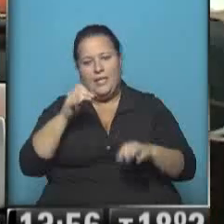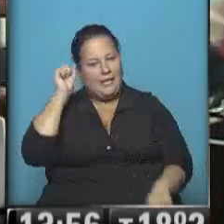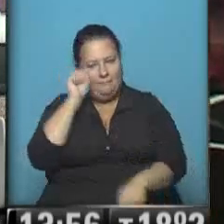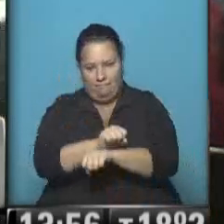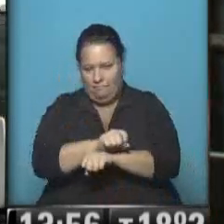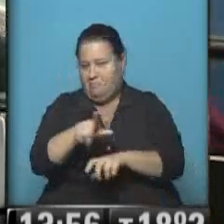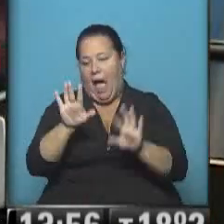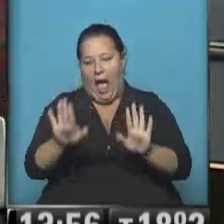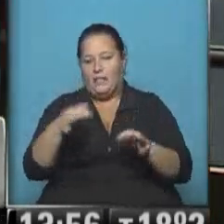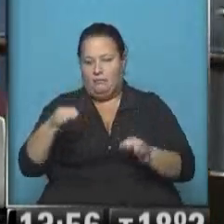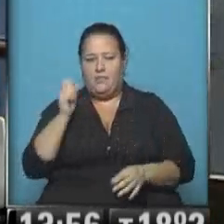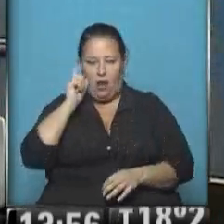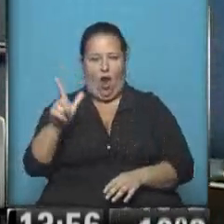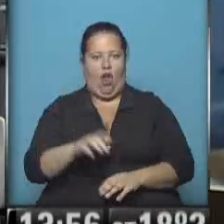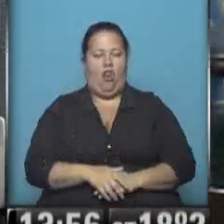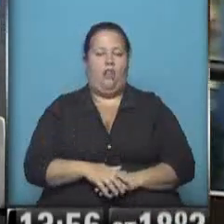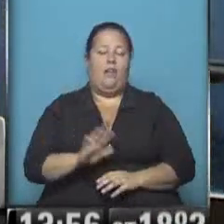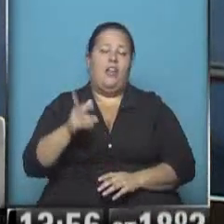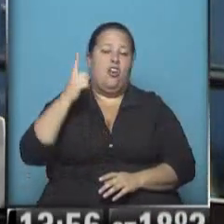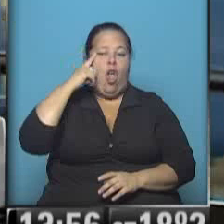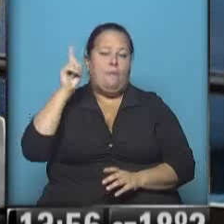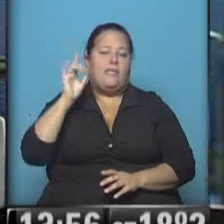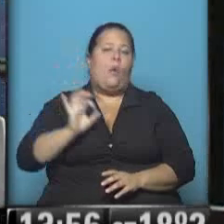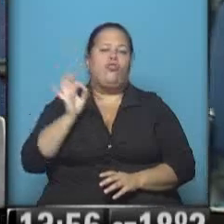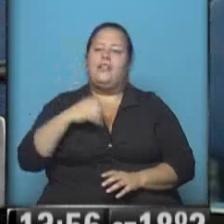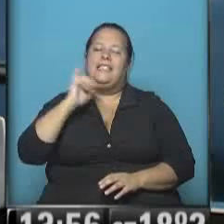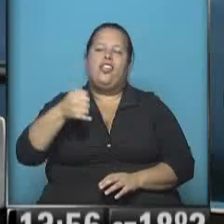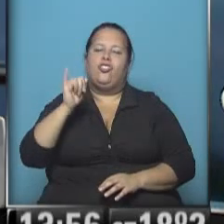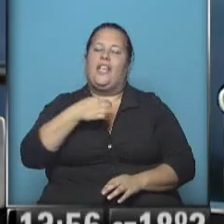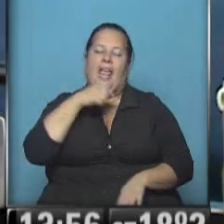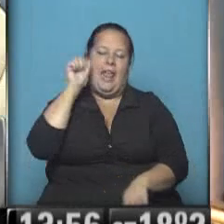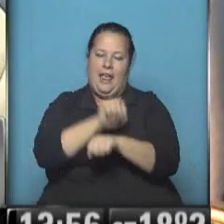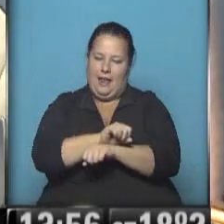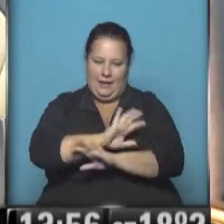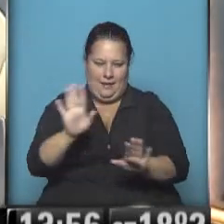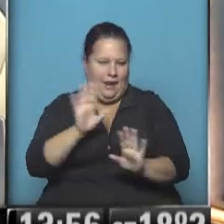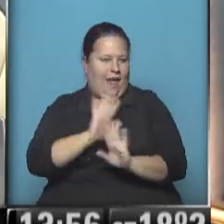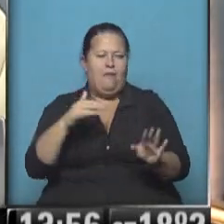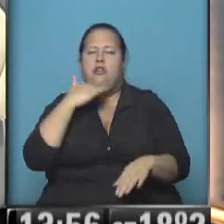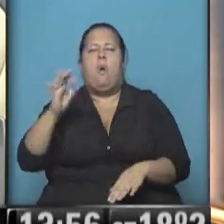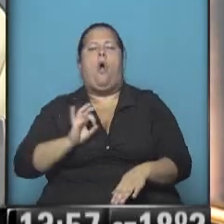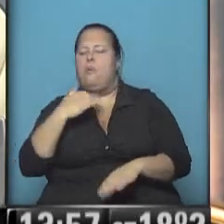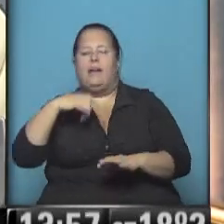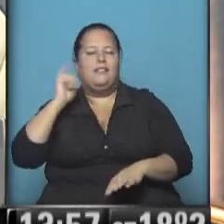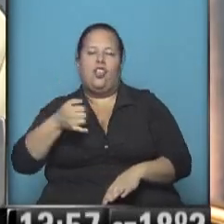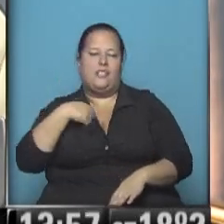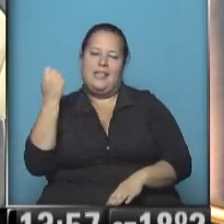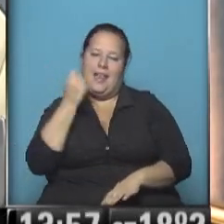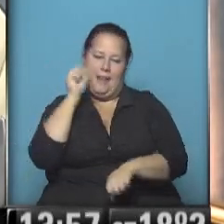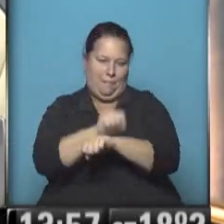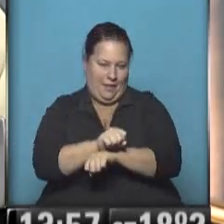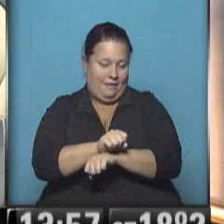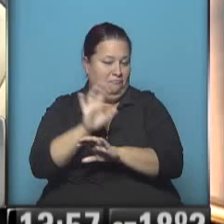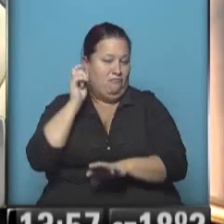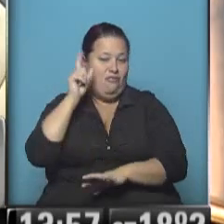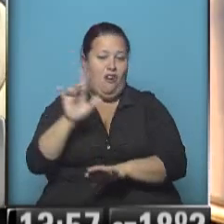que es la que hubo no pasaba lo mejor por los años pasaba por escuchar ahí adentro la palabra condena no y creo que es lo que se